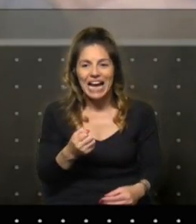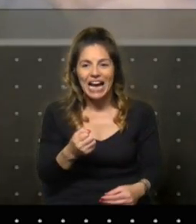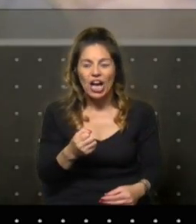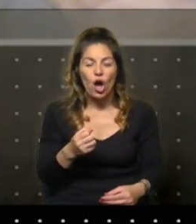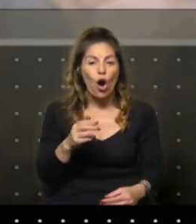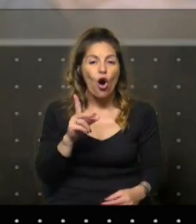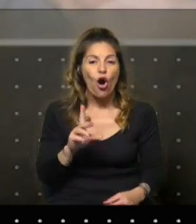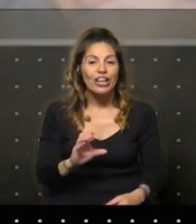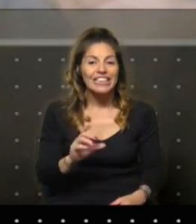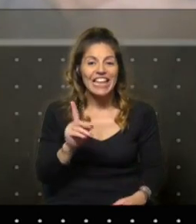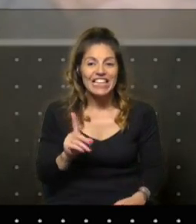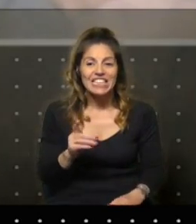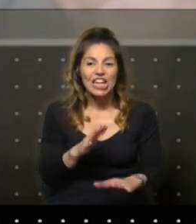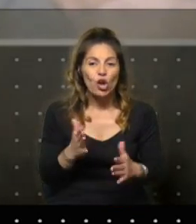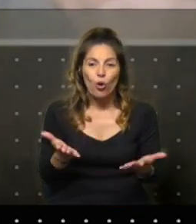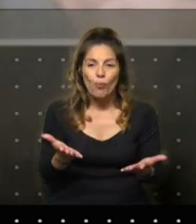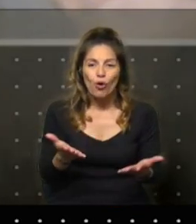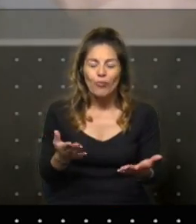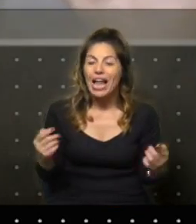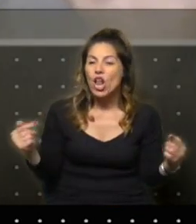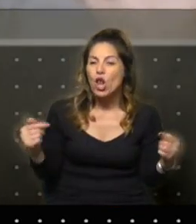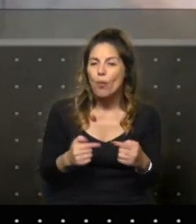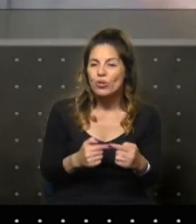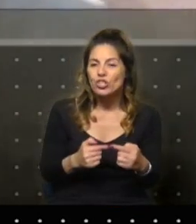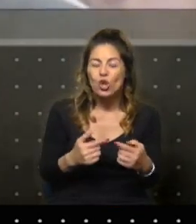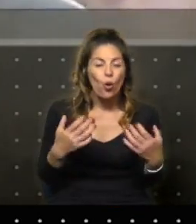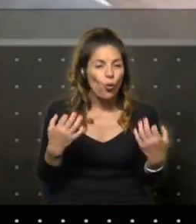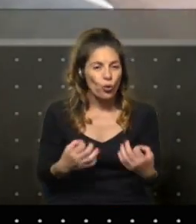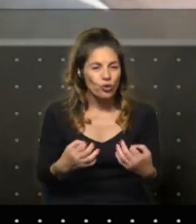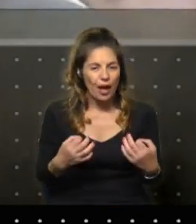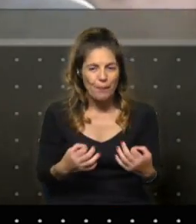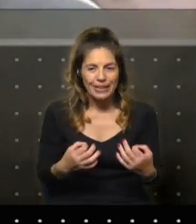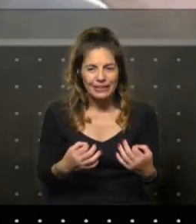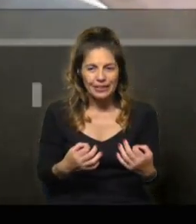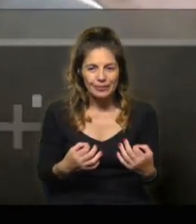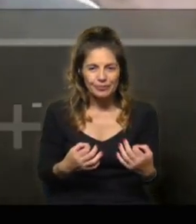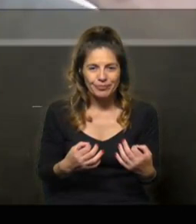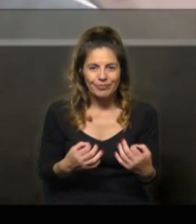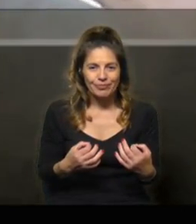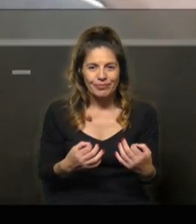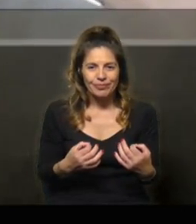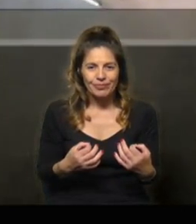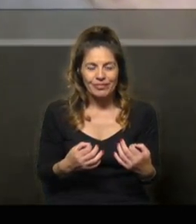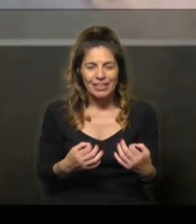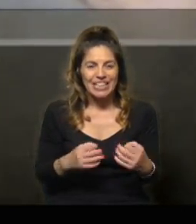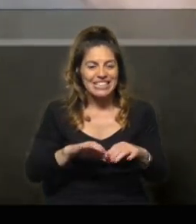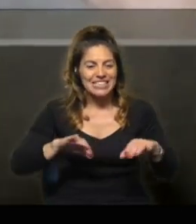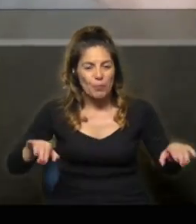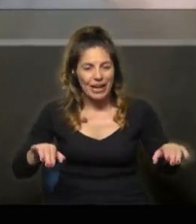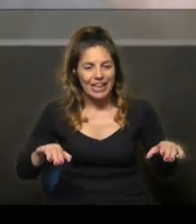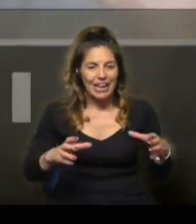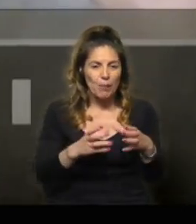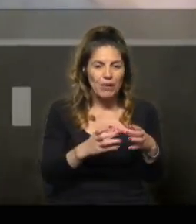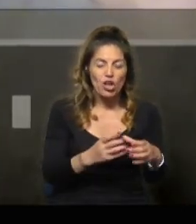ves tú Bueno la oposición justamente separar el plano partidario el plano de los